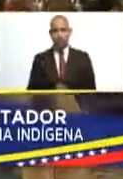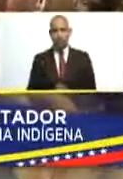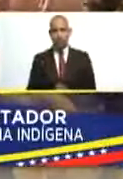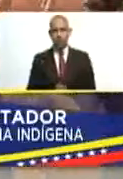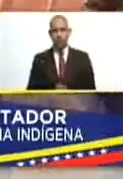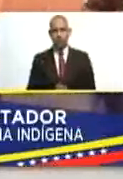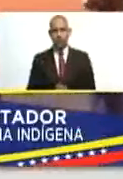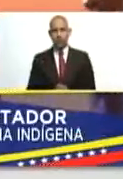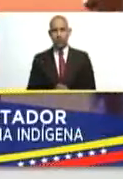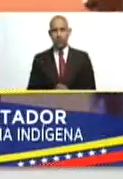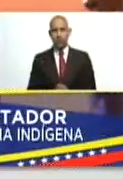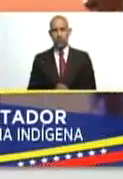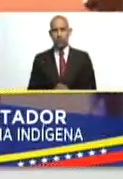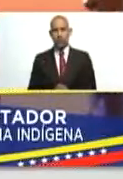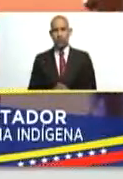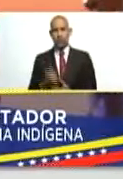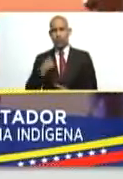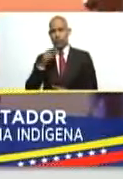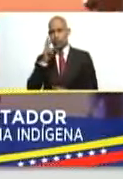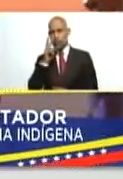como dicen en portugués,